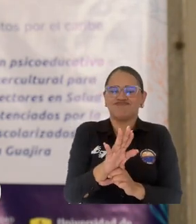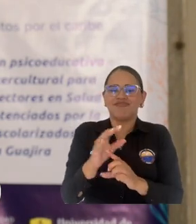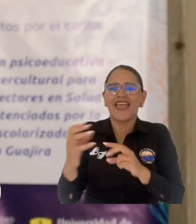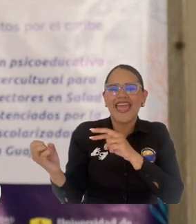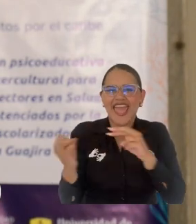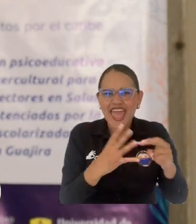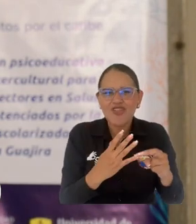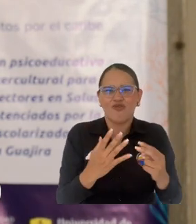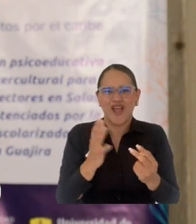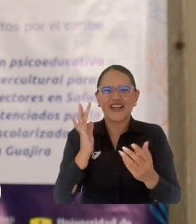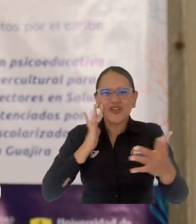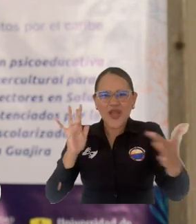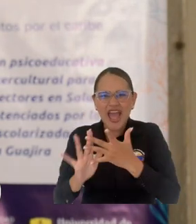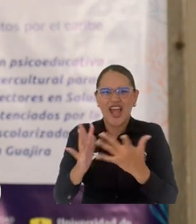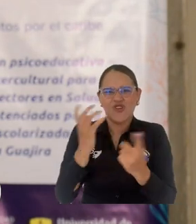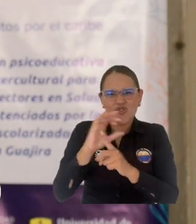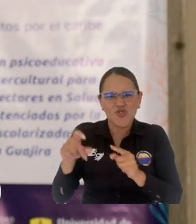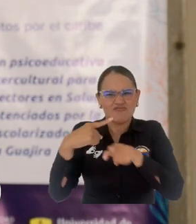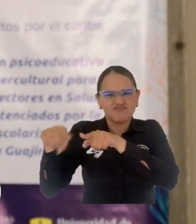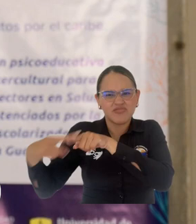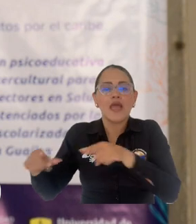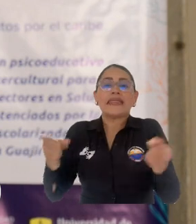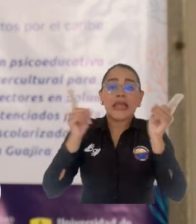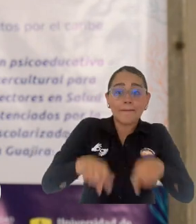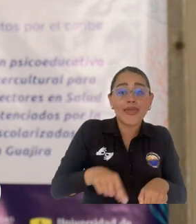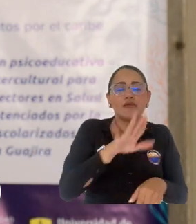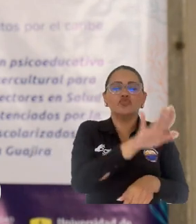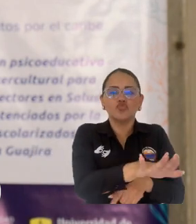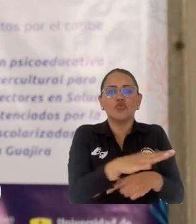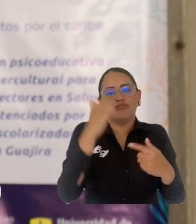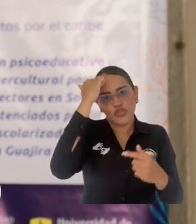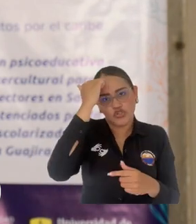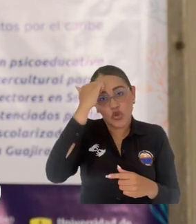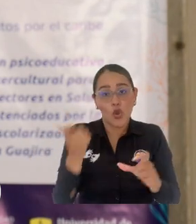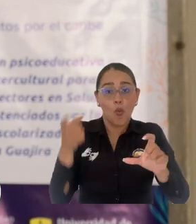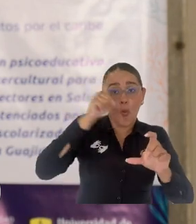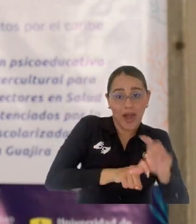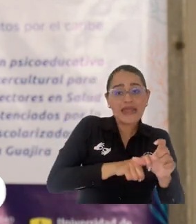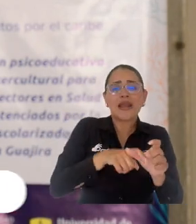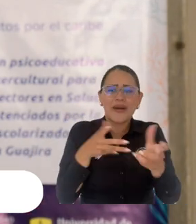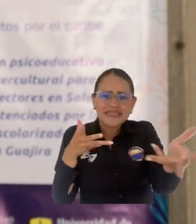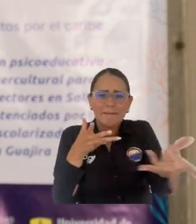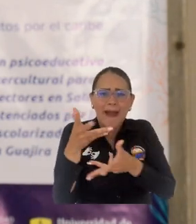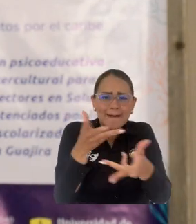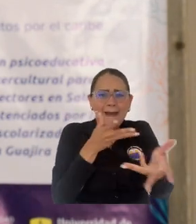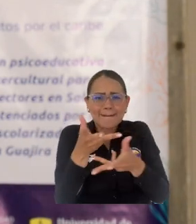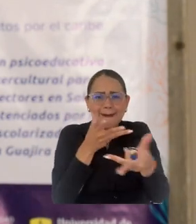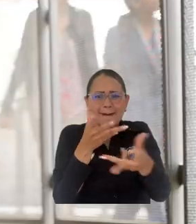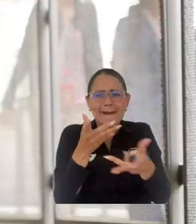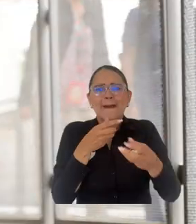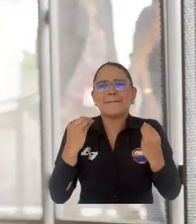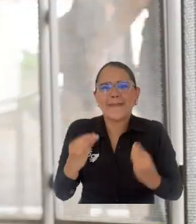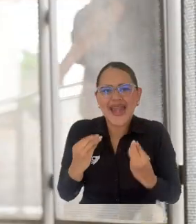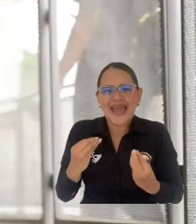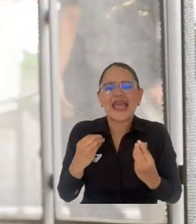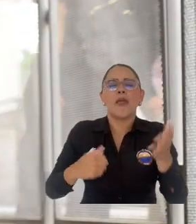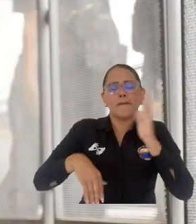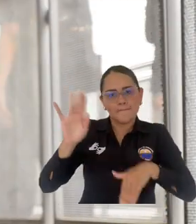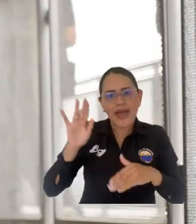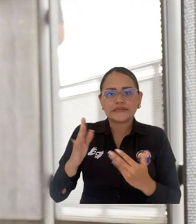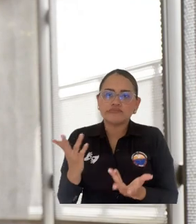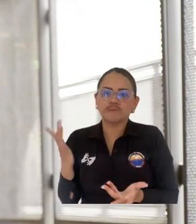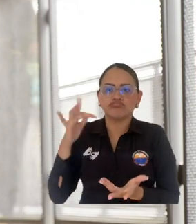de psicología de la Universidad de La Guajira para que de una manera interdisciplinaria pudiéramos hacer un encuentro